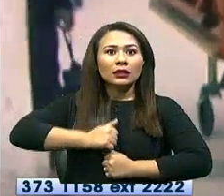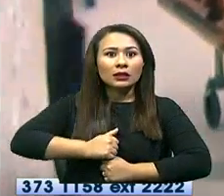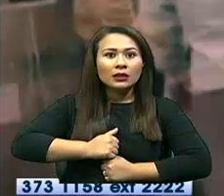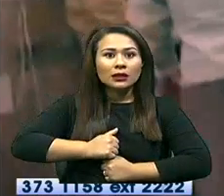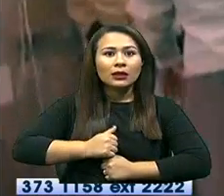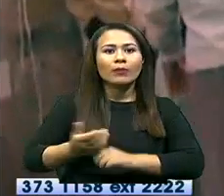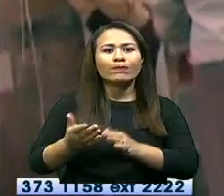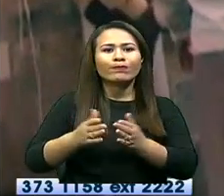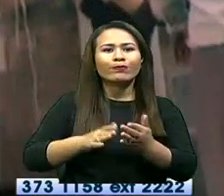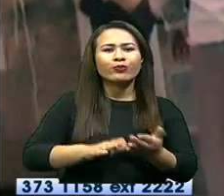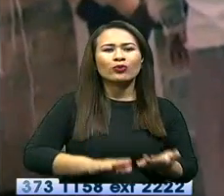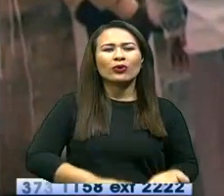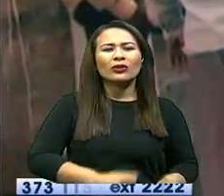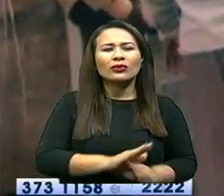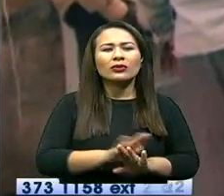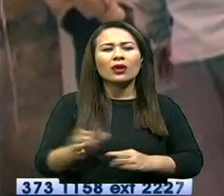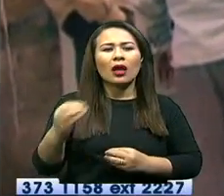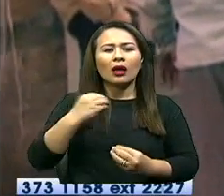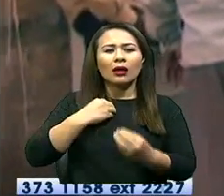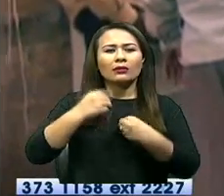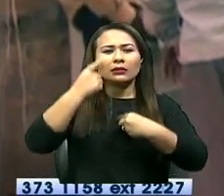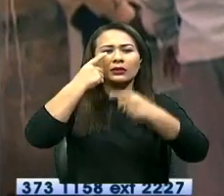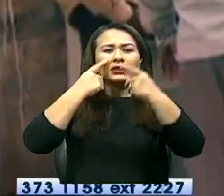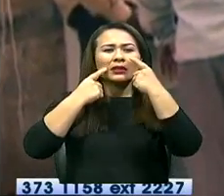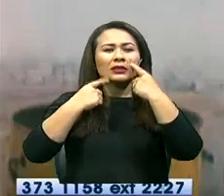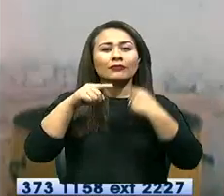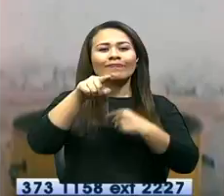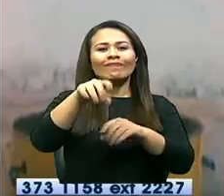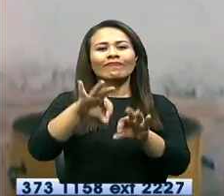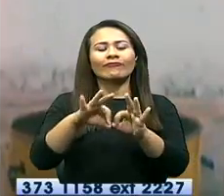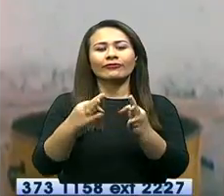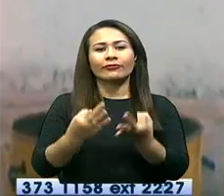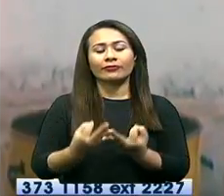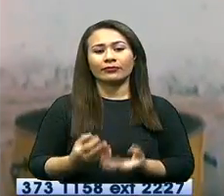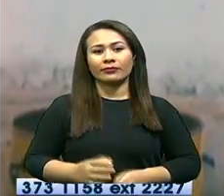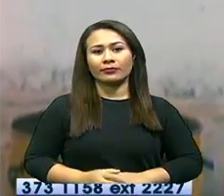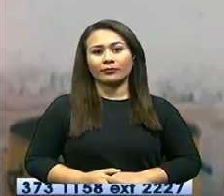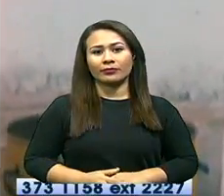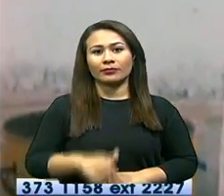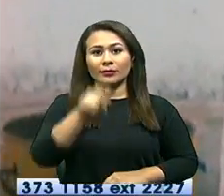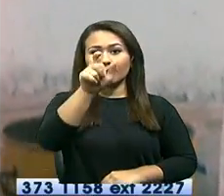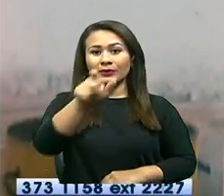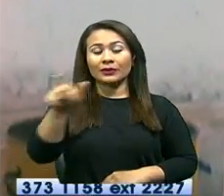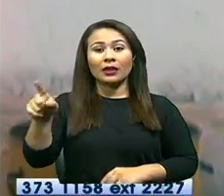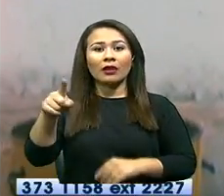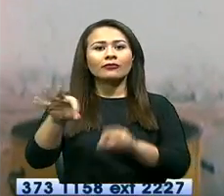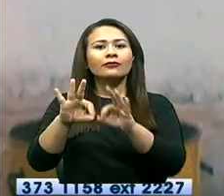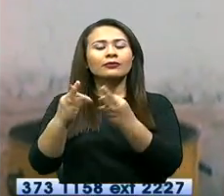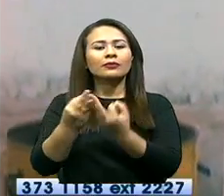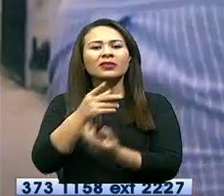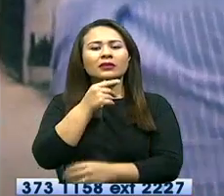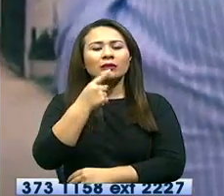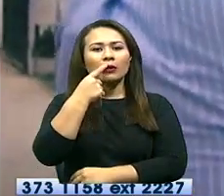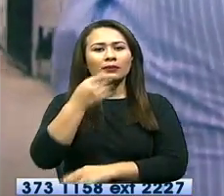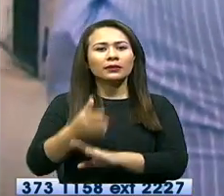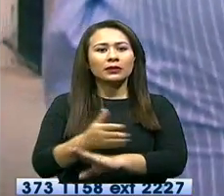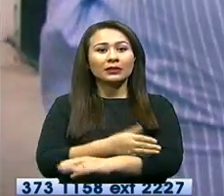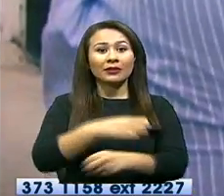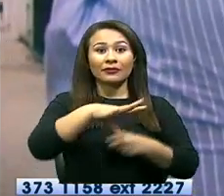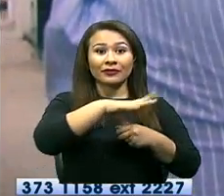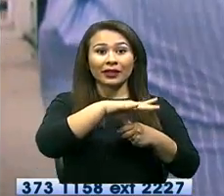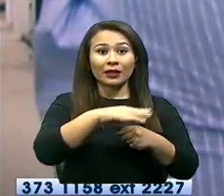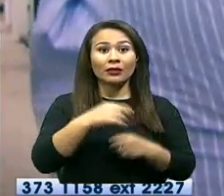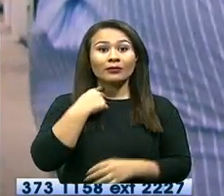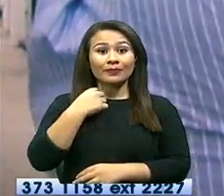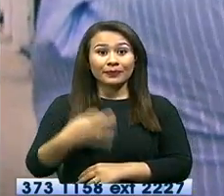el llanto y el dolor se conjugaron en esta familia. Se trata de los parientes de un joven desaparecido el pasado feriado,